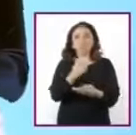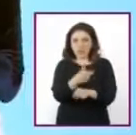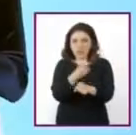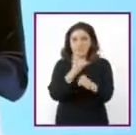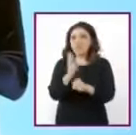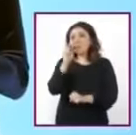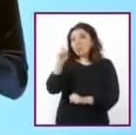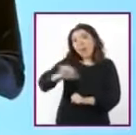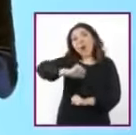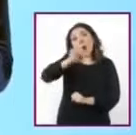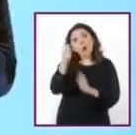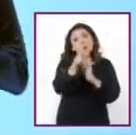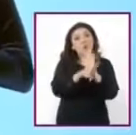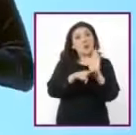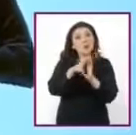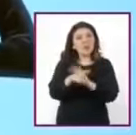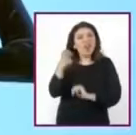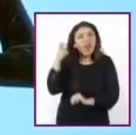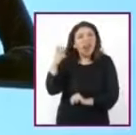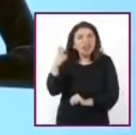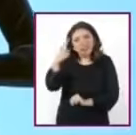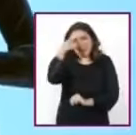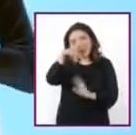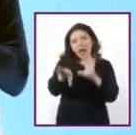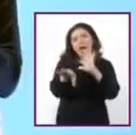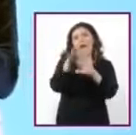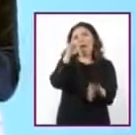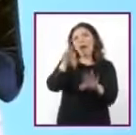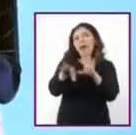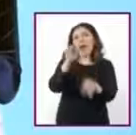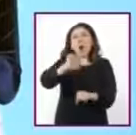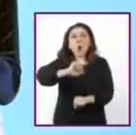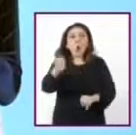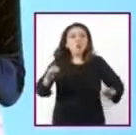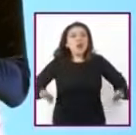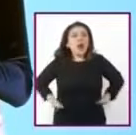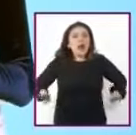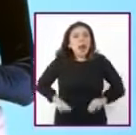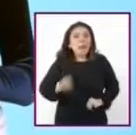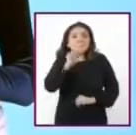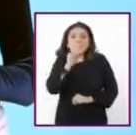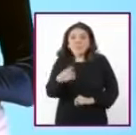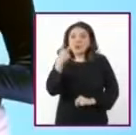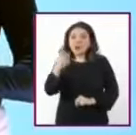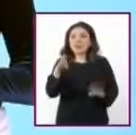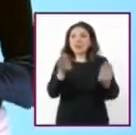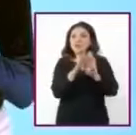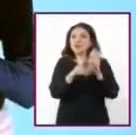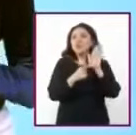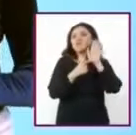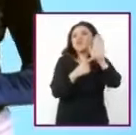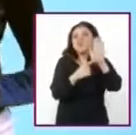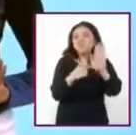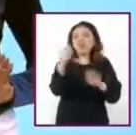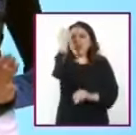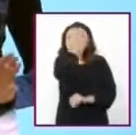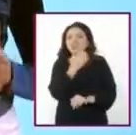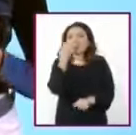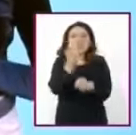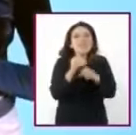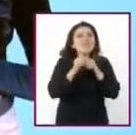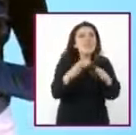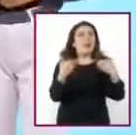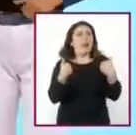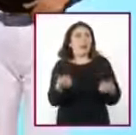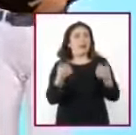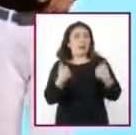les invitamos a ver otro video, en el cual encontrarán algunas otras características de esta forma de presentar, analizar y